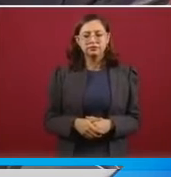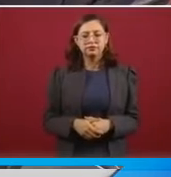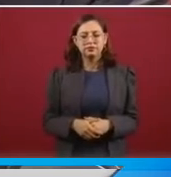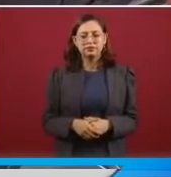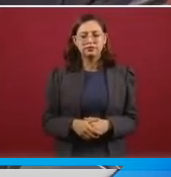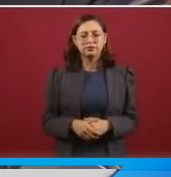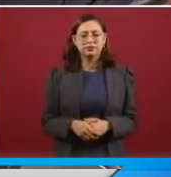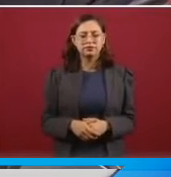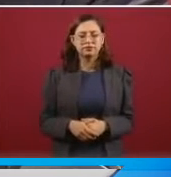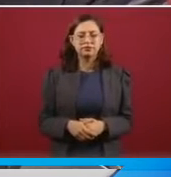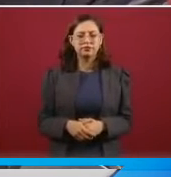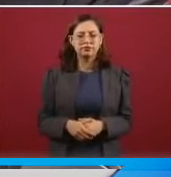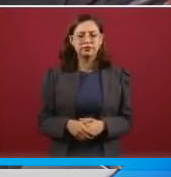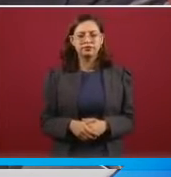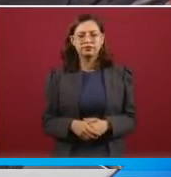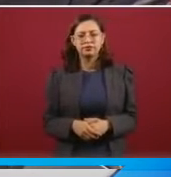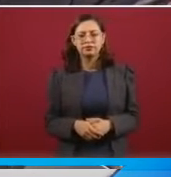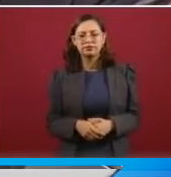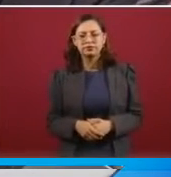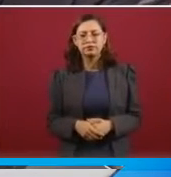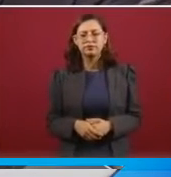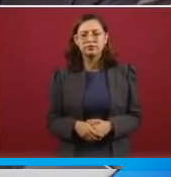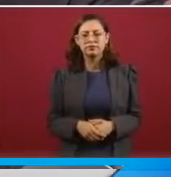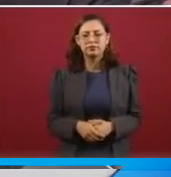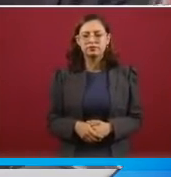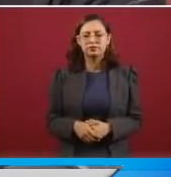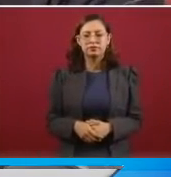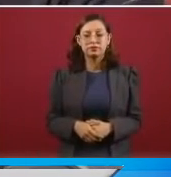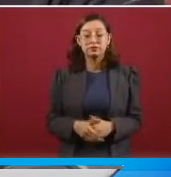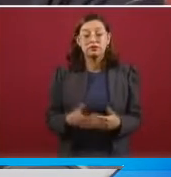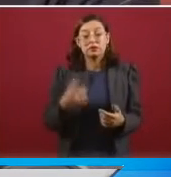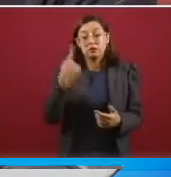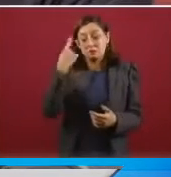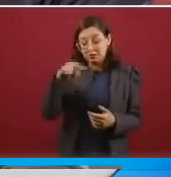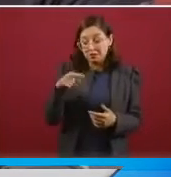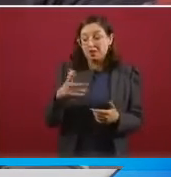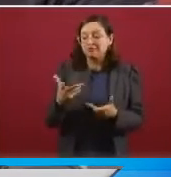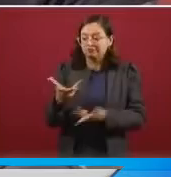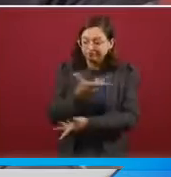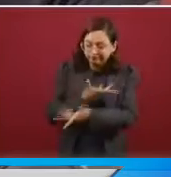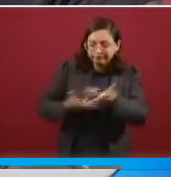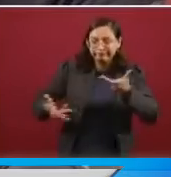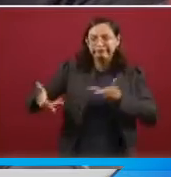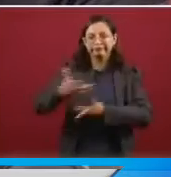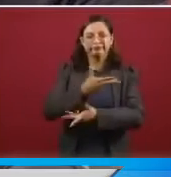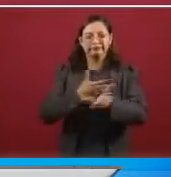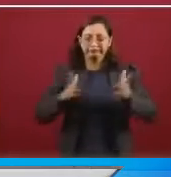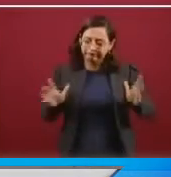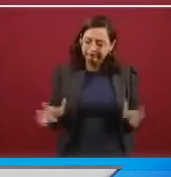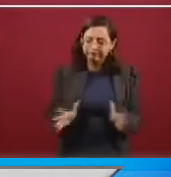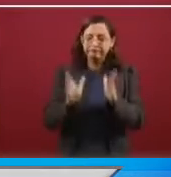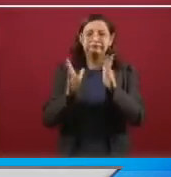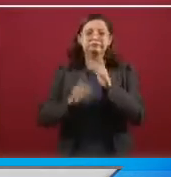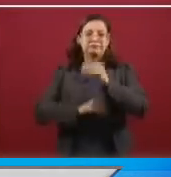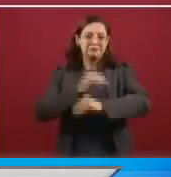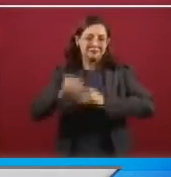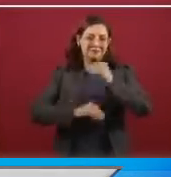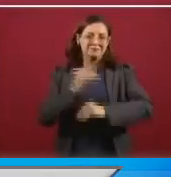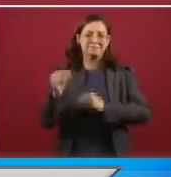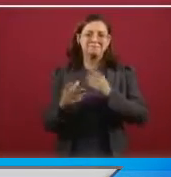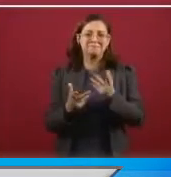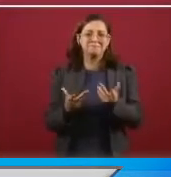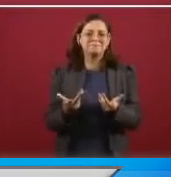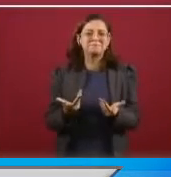X González, y ahora es el principal promotor de los amparos para evitar la construcción del aeropuerto en Santa Lucía y el principal opositor de la